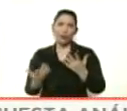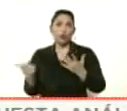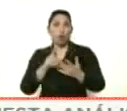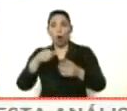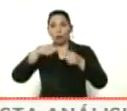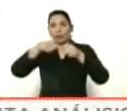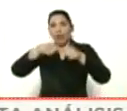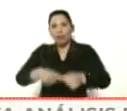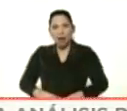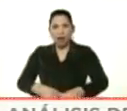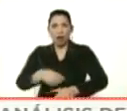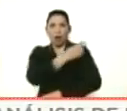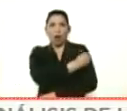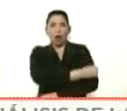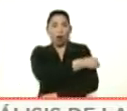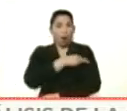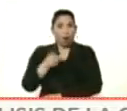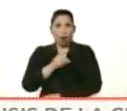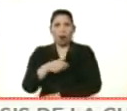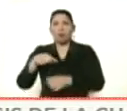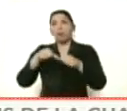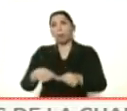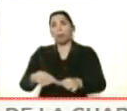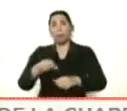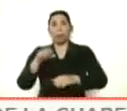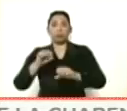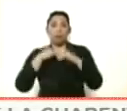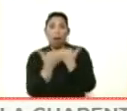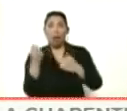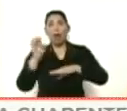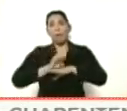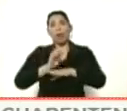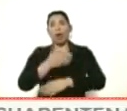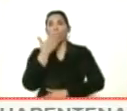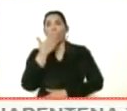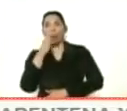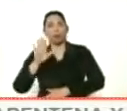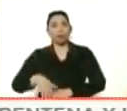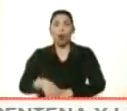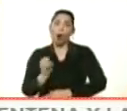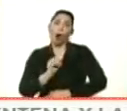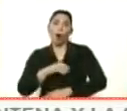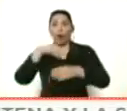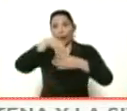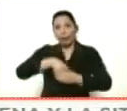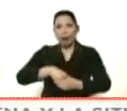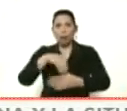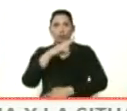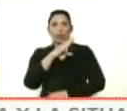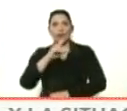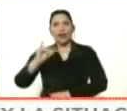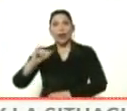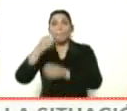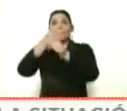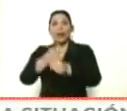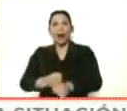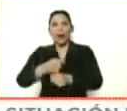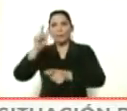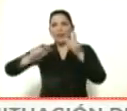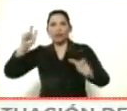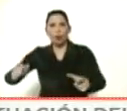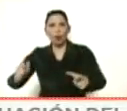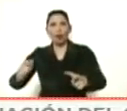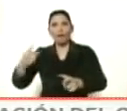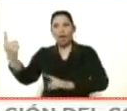en los hospitales, ni nos quedamos en las salas de emergencias, ni nos quedamos en los centros diagnósticos integrales a esperar que vengan los pacientes con